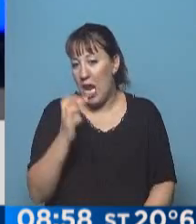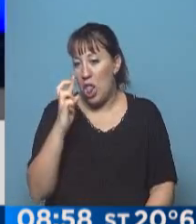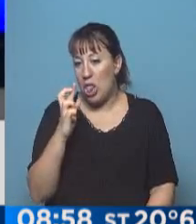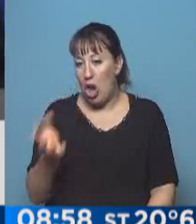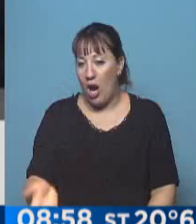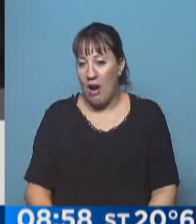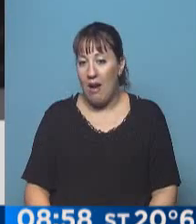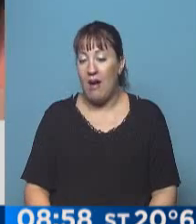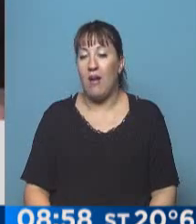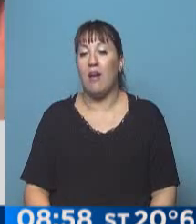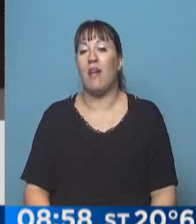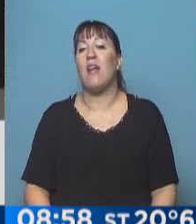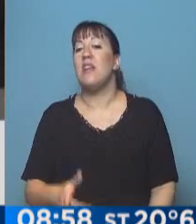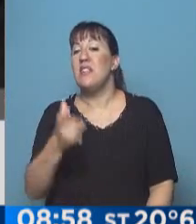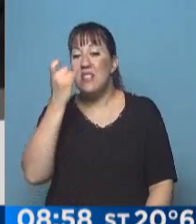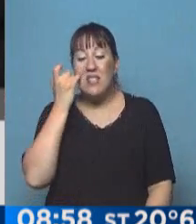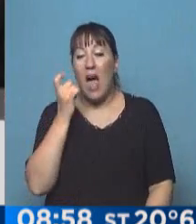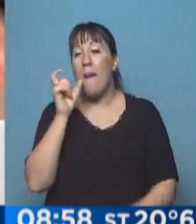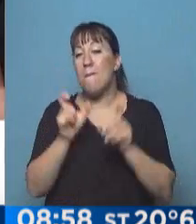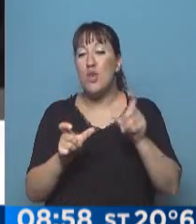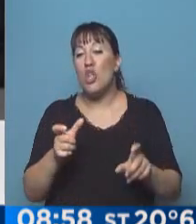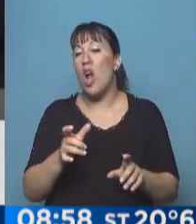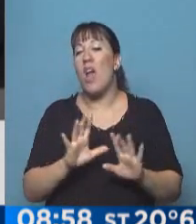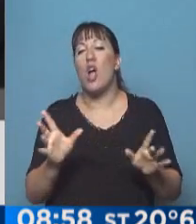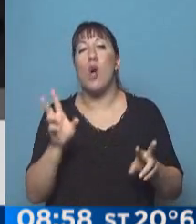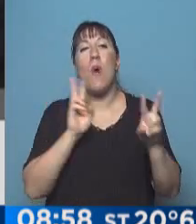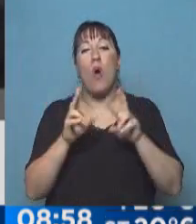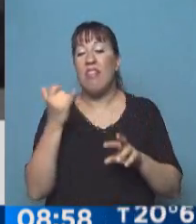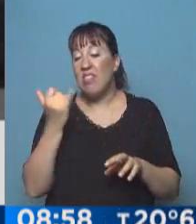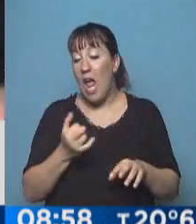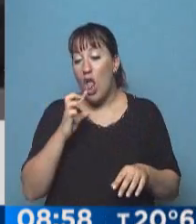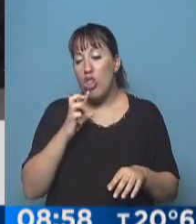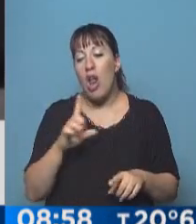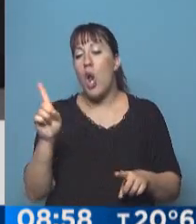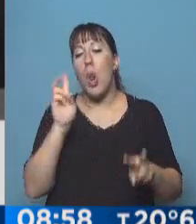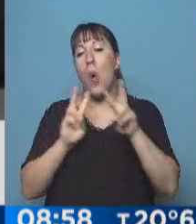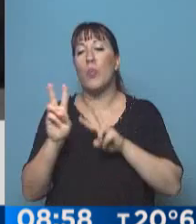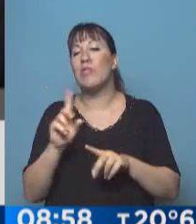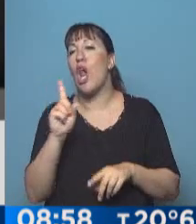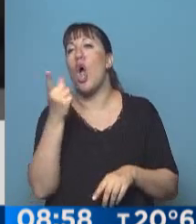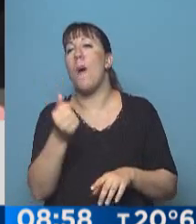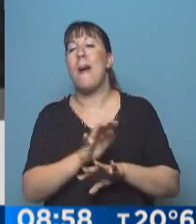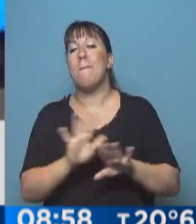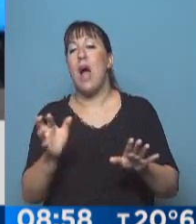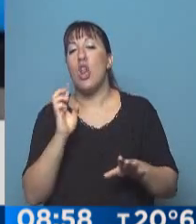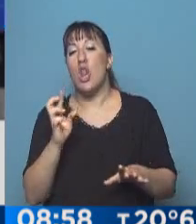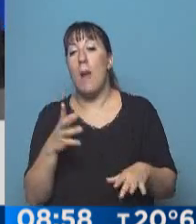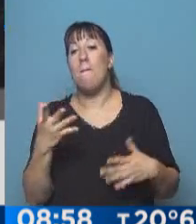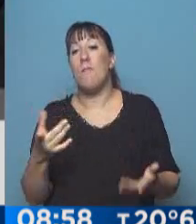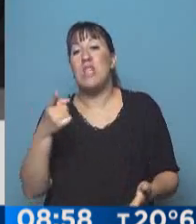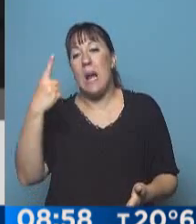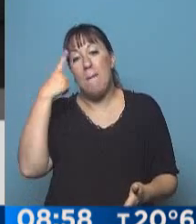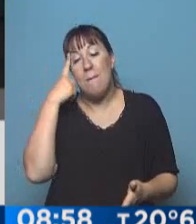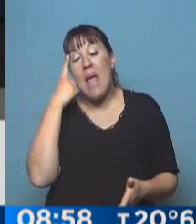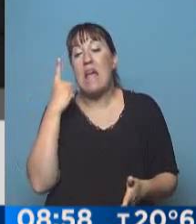Y está planteando que como ya está la gente en dólares, no va a buscar más dólares, no va a buscar comprar más dólares. Por eso él piensa, espera